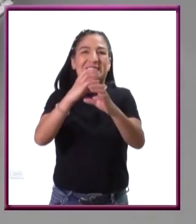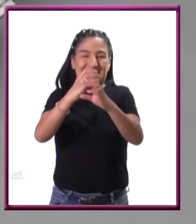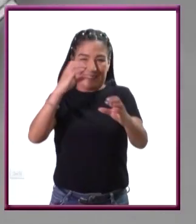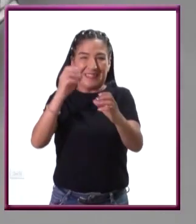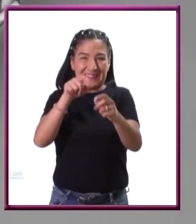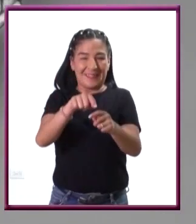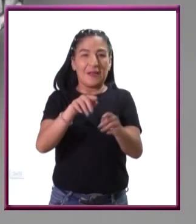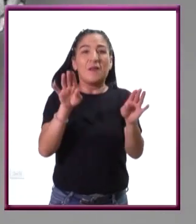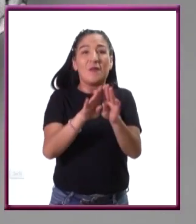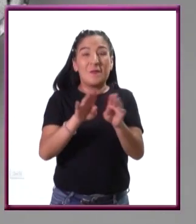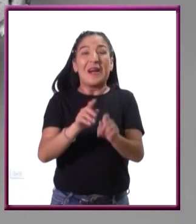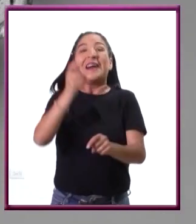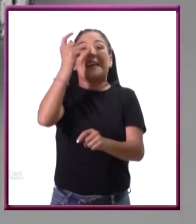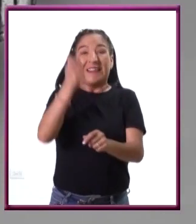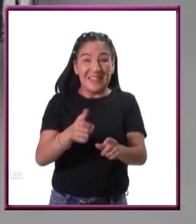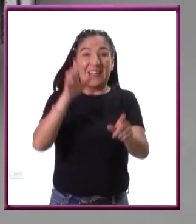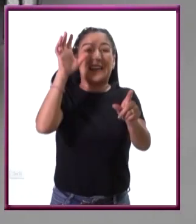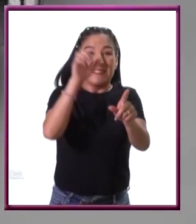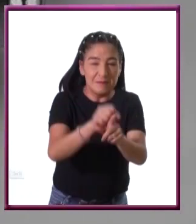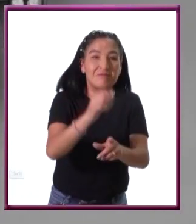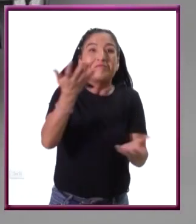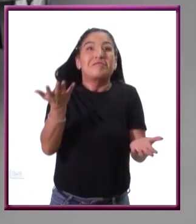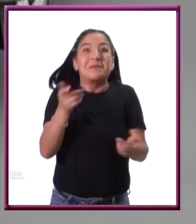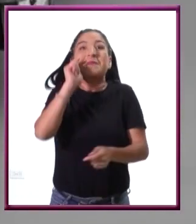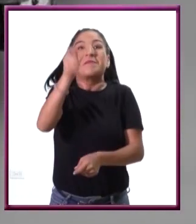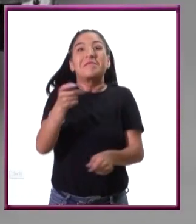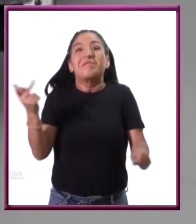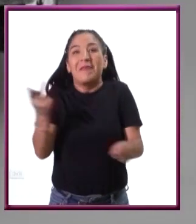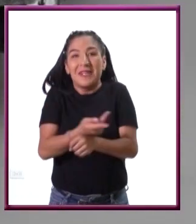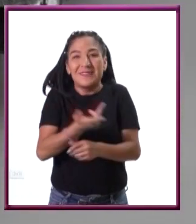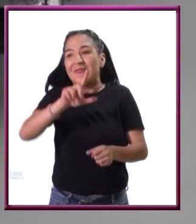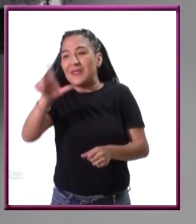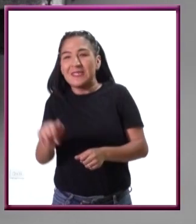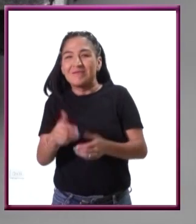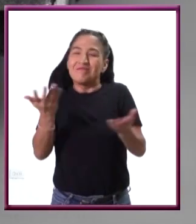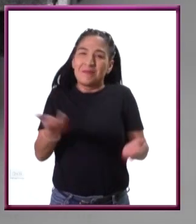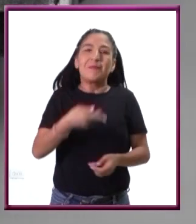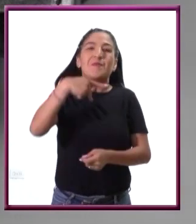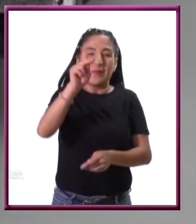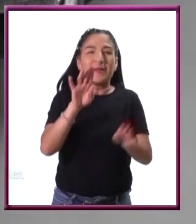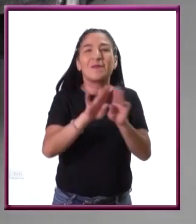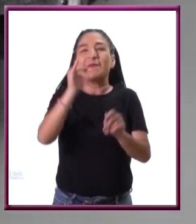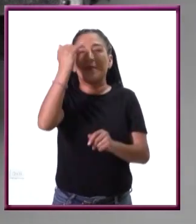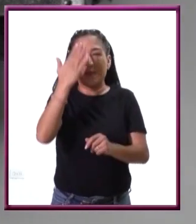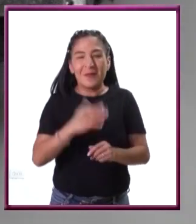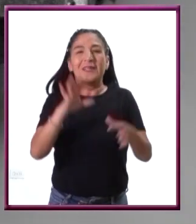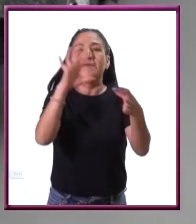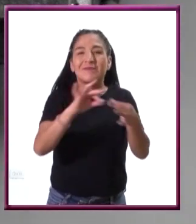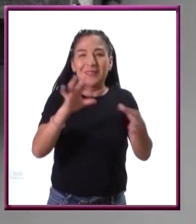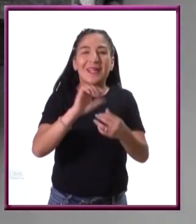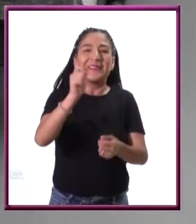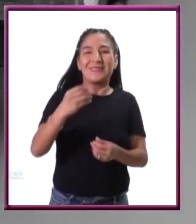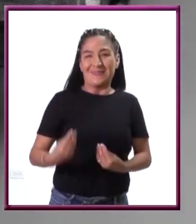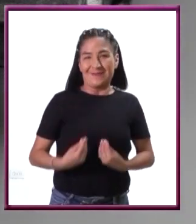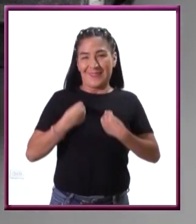no sabemos qué pasó al final, pero es una imagen que nos cuenta cómo era la vida en nuestro país